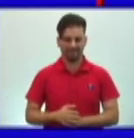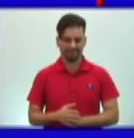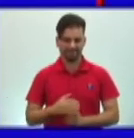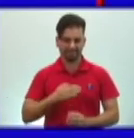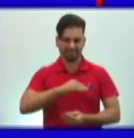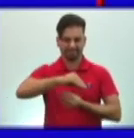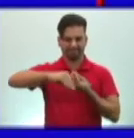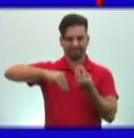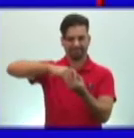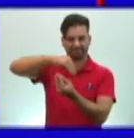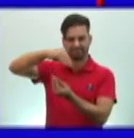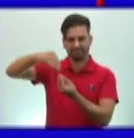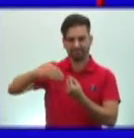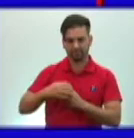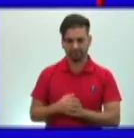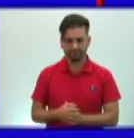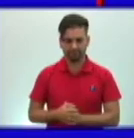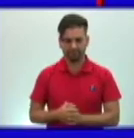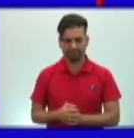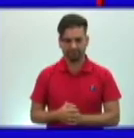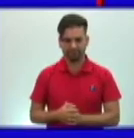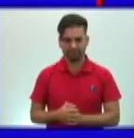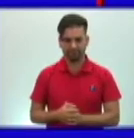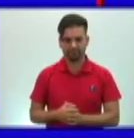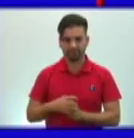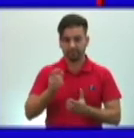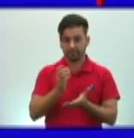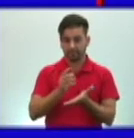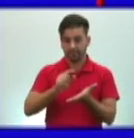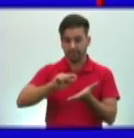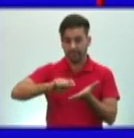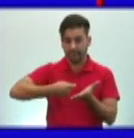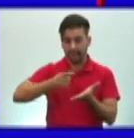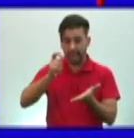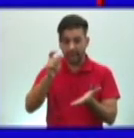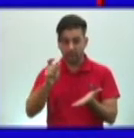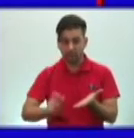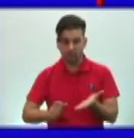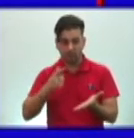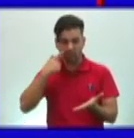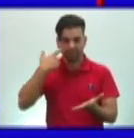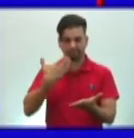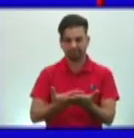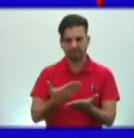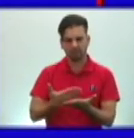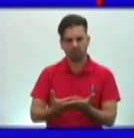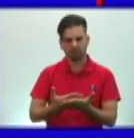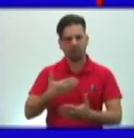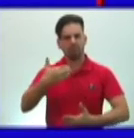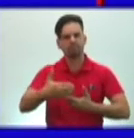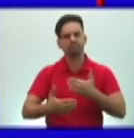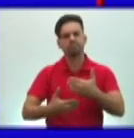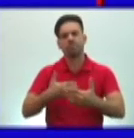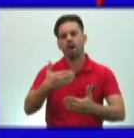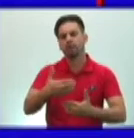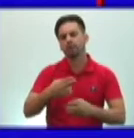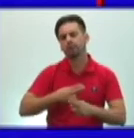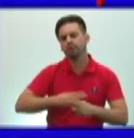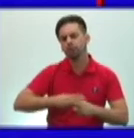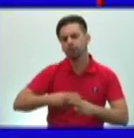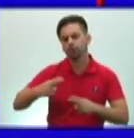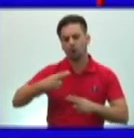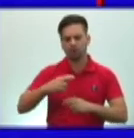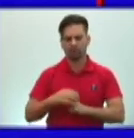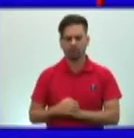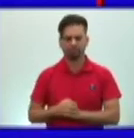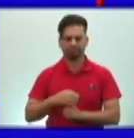la evolución de las especies, demostró cómo era un proceso histórico que venían de especies inferiores hacia